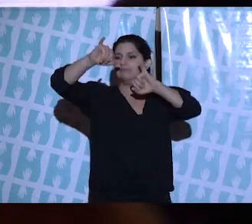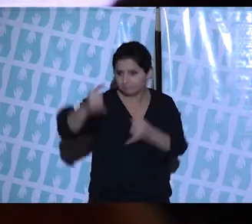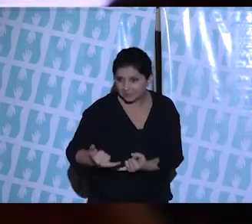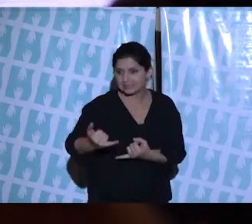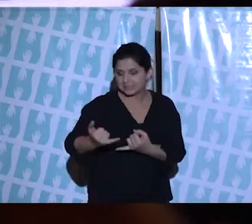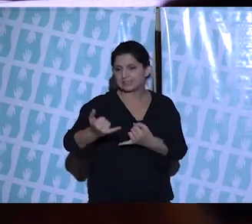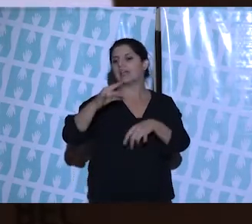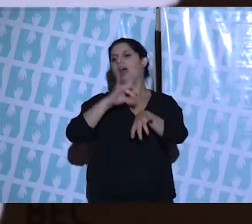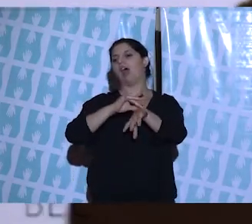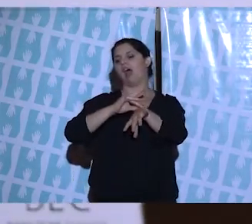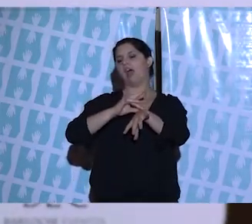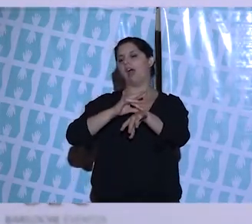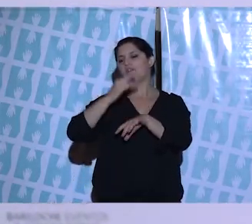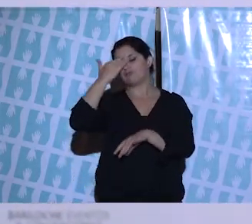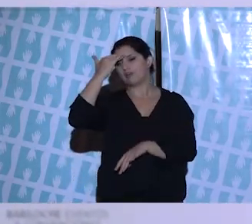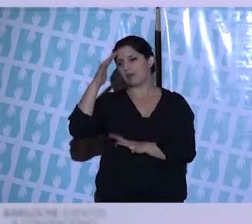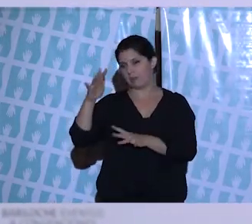de la enfermedad de Parkinson.